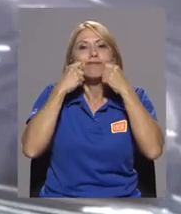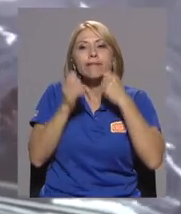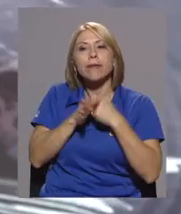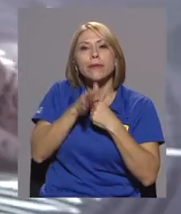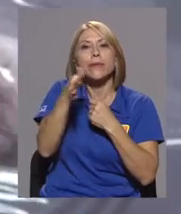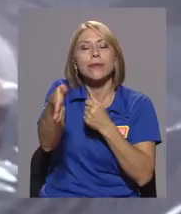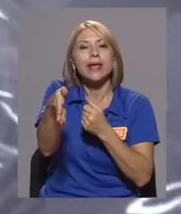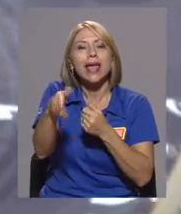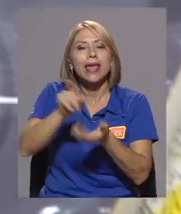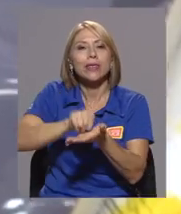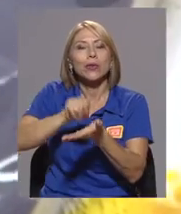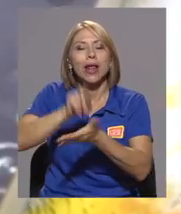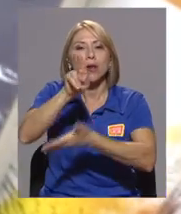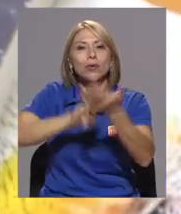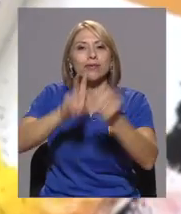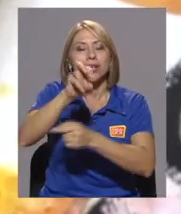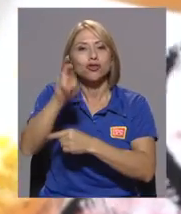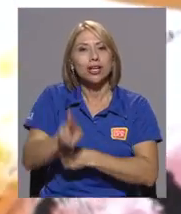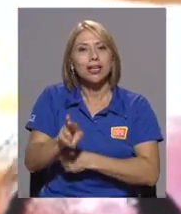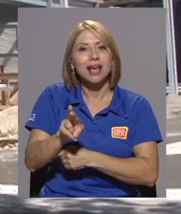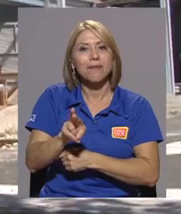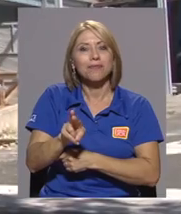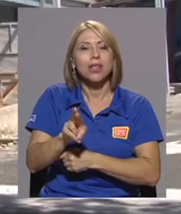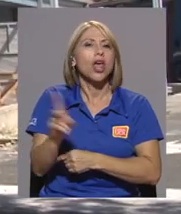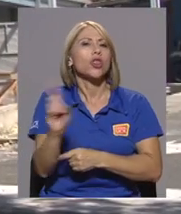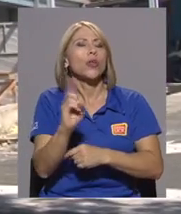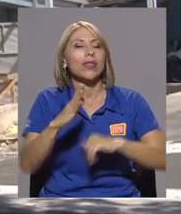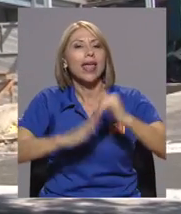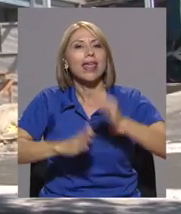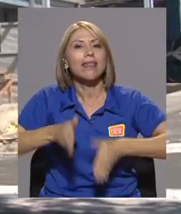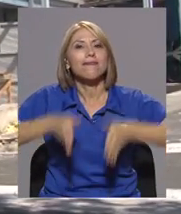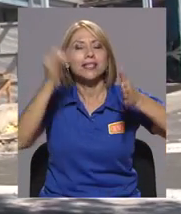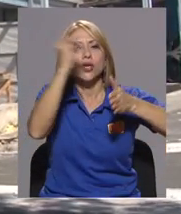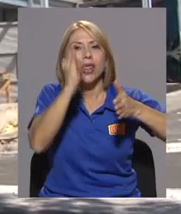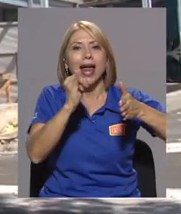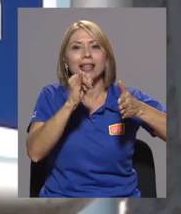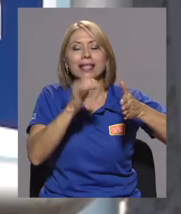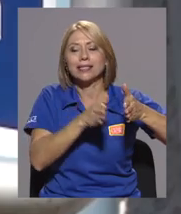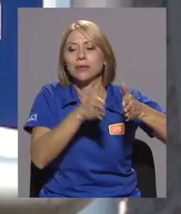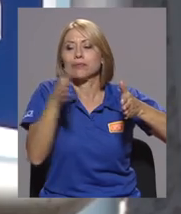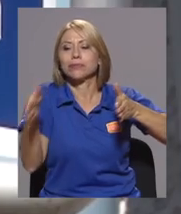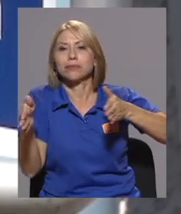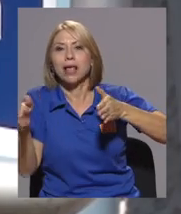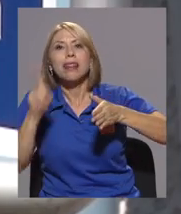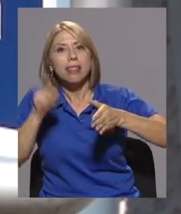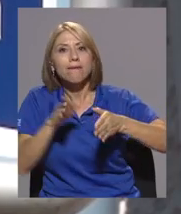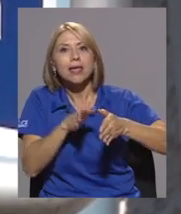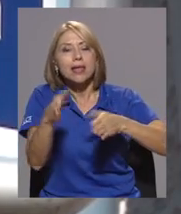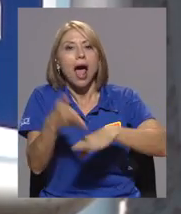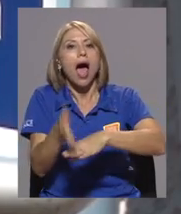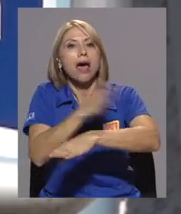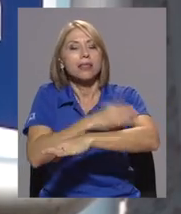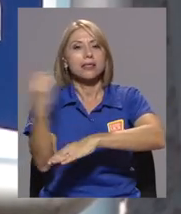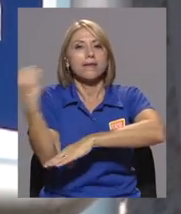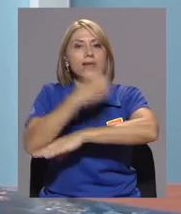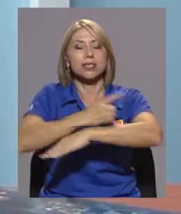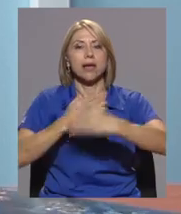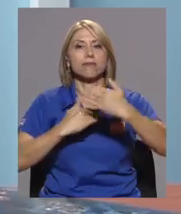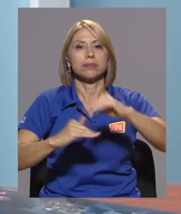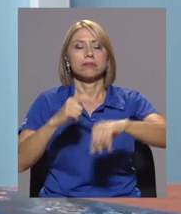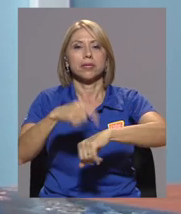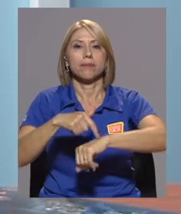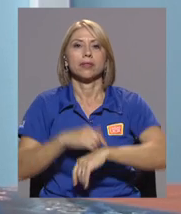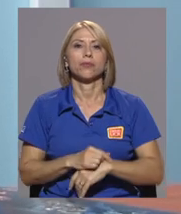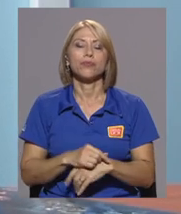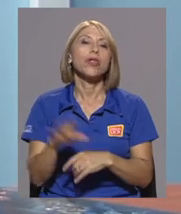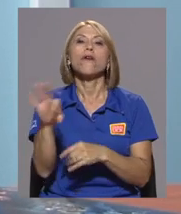en las instalaciones de la Editorial de la Universidad de Costa Rica, ubicada frente al edificio de artes, antes de la fecha establecida. La manera en